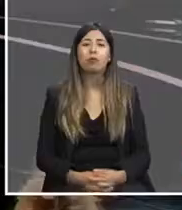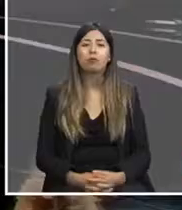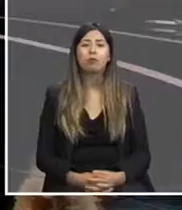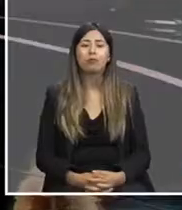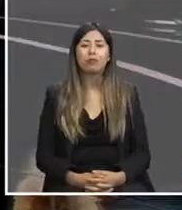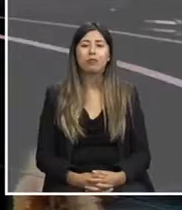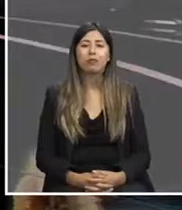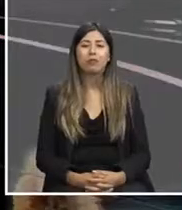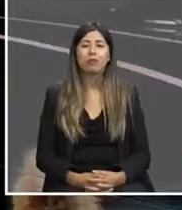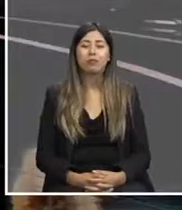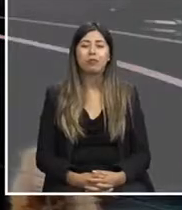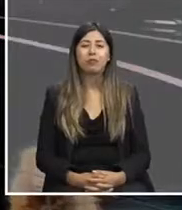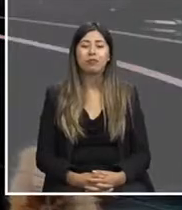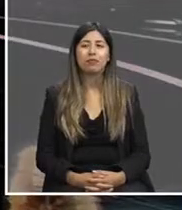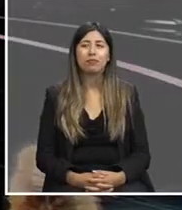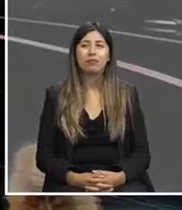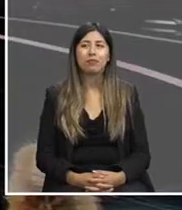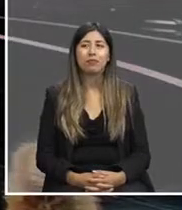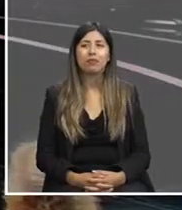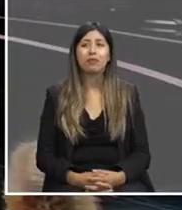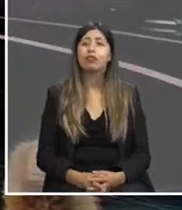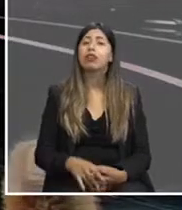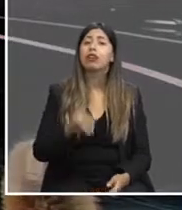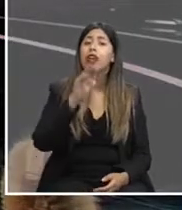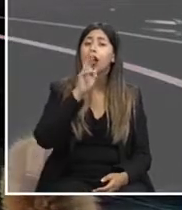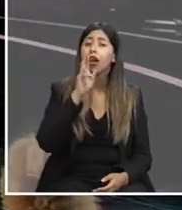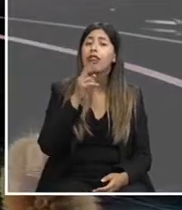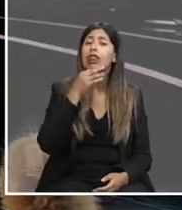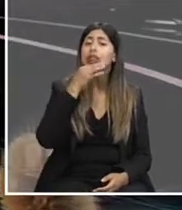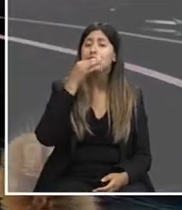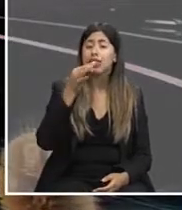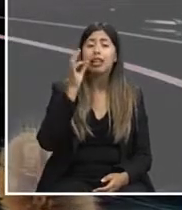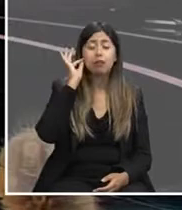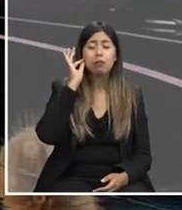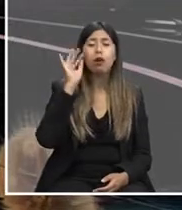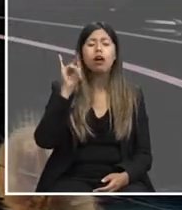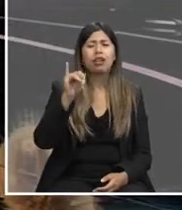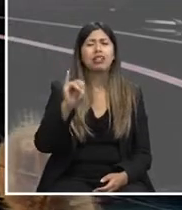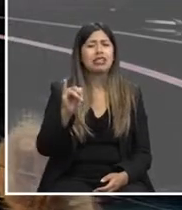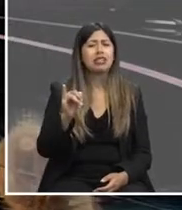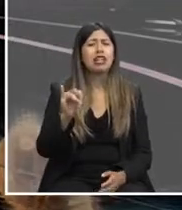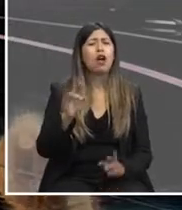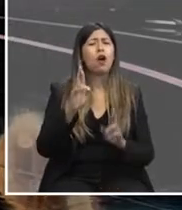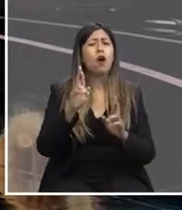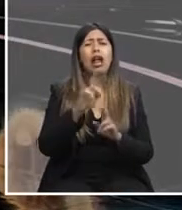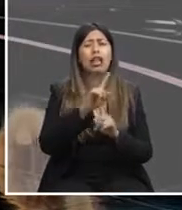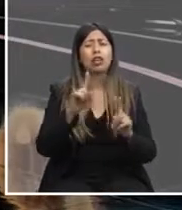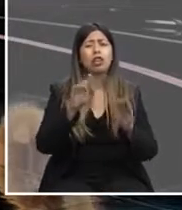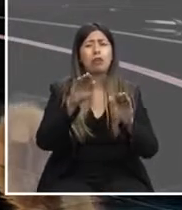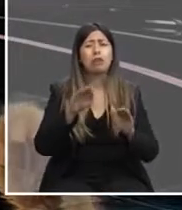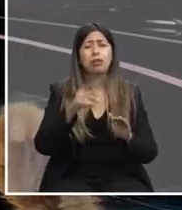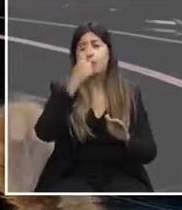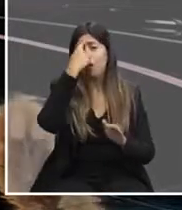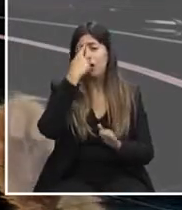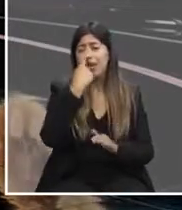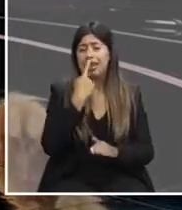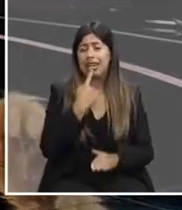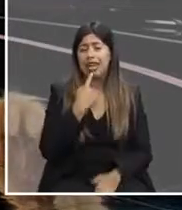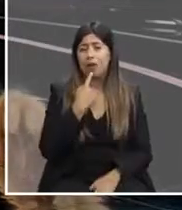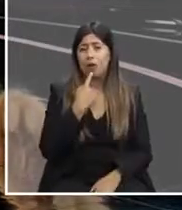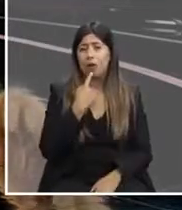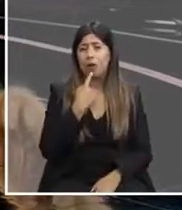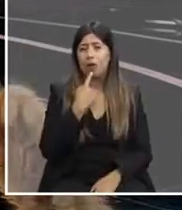Claro, un drama más o menos que ojalá no termine como los griegos, ¿verdad? Porque no va a ser bueno el final.